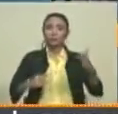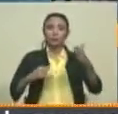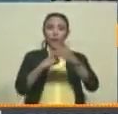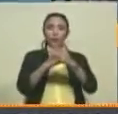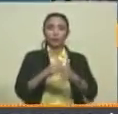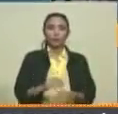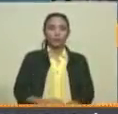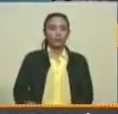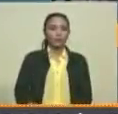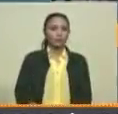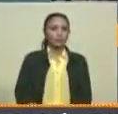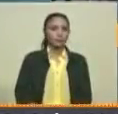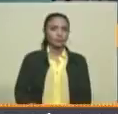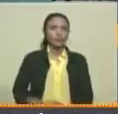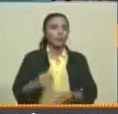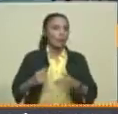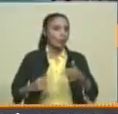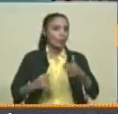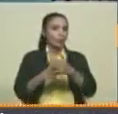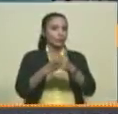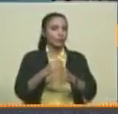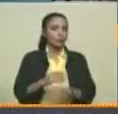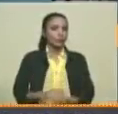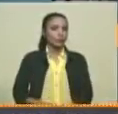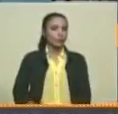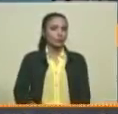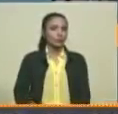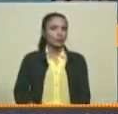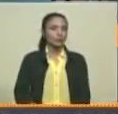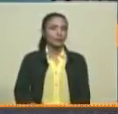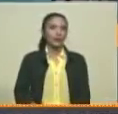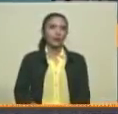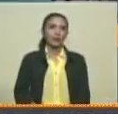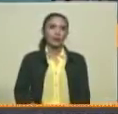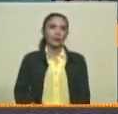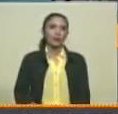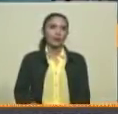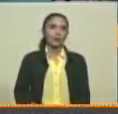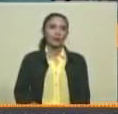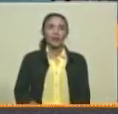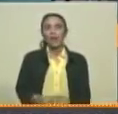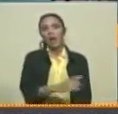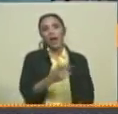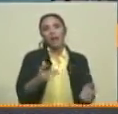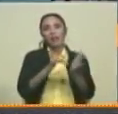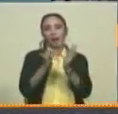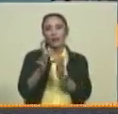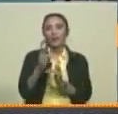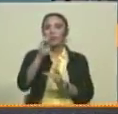revolucionario victorioso del pueblo, contra el golpe de Estado imperialista de abril 2002,